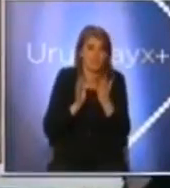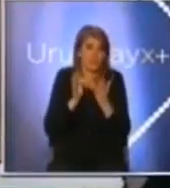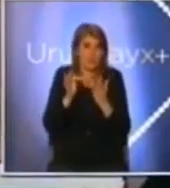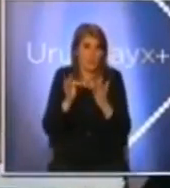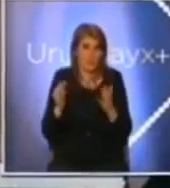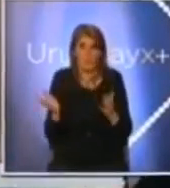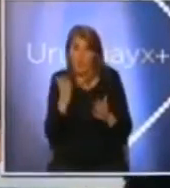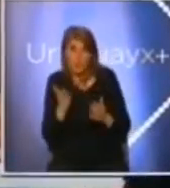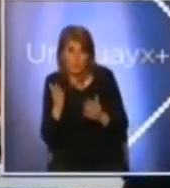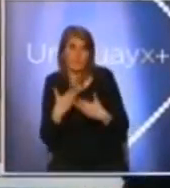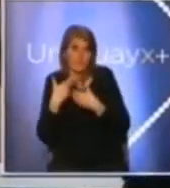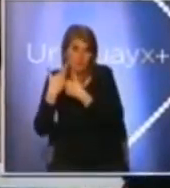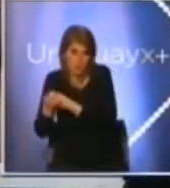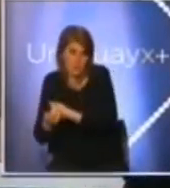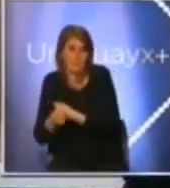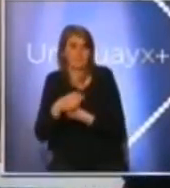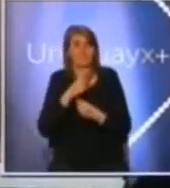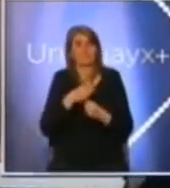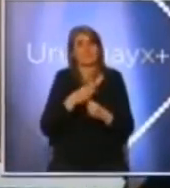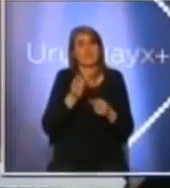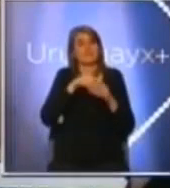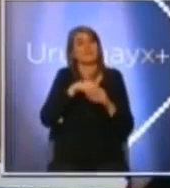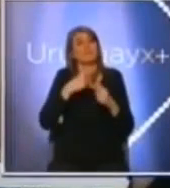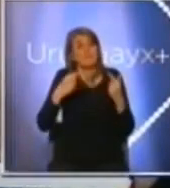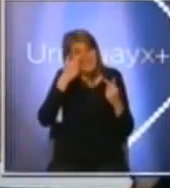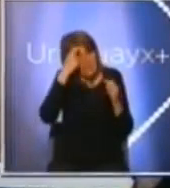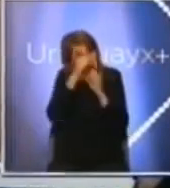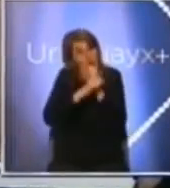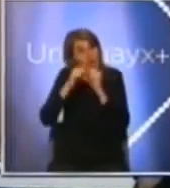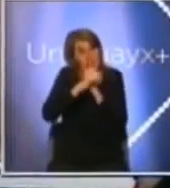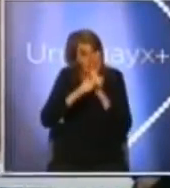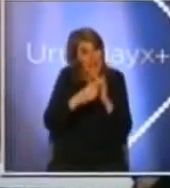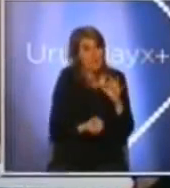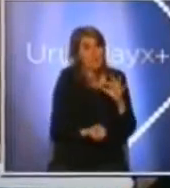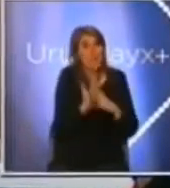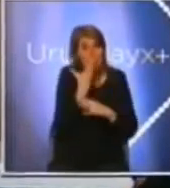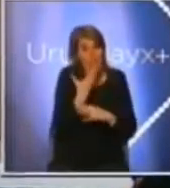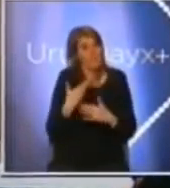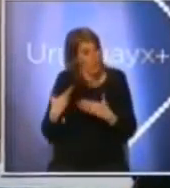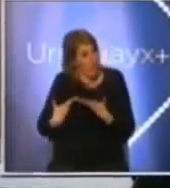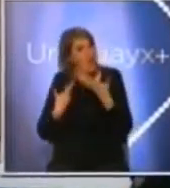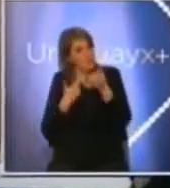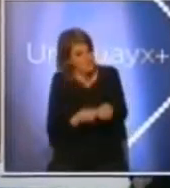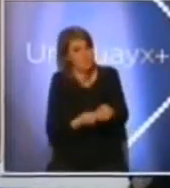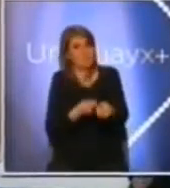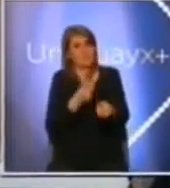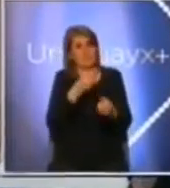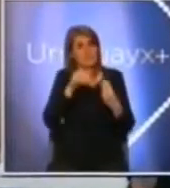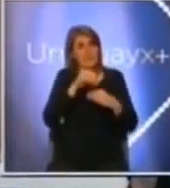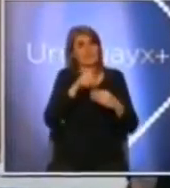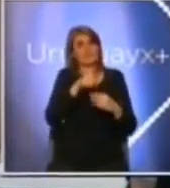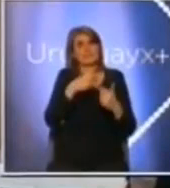productivos. Potenciaremos la incorporación de tecnología, innovación, agregado de valor en las